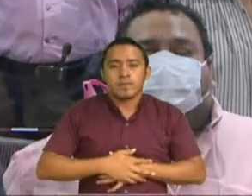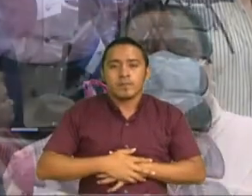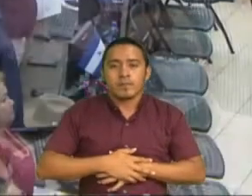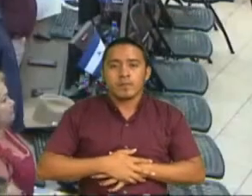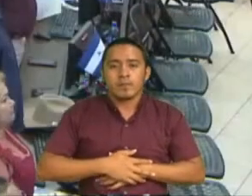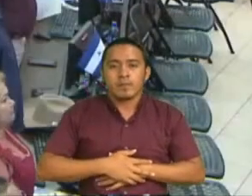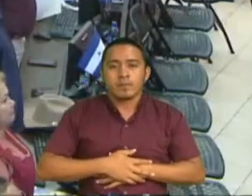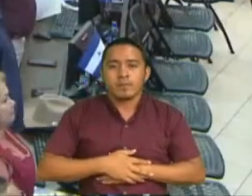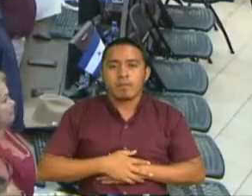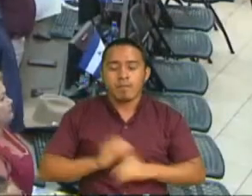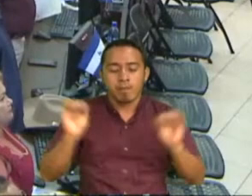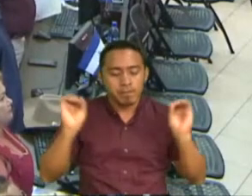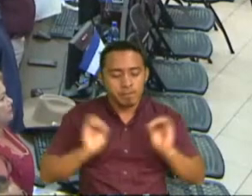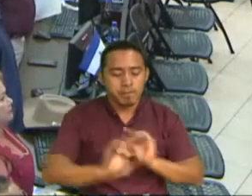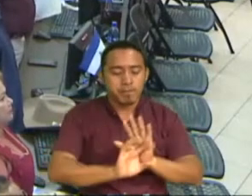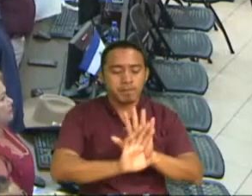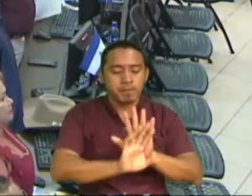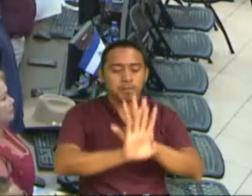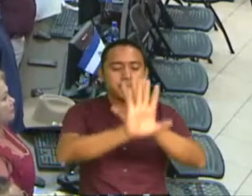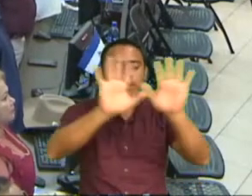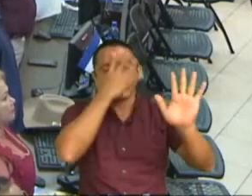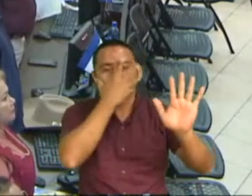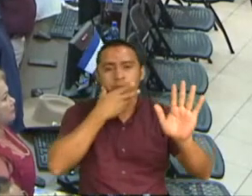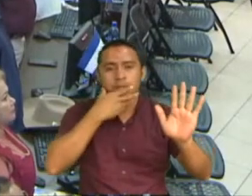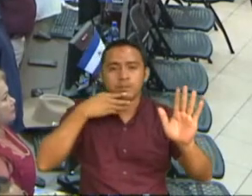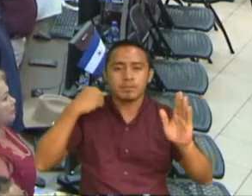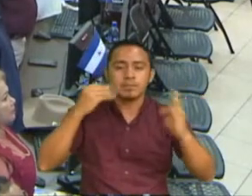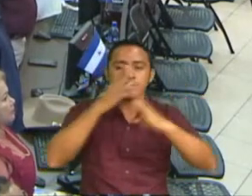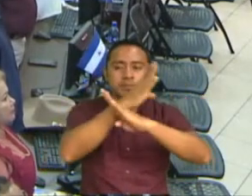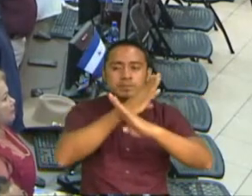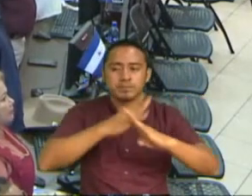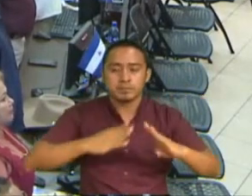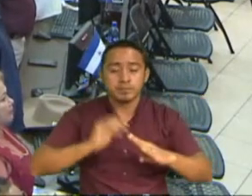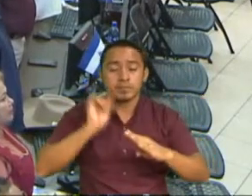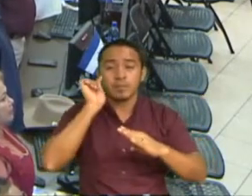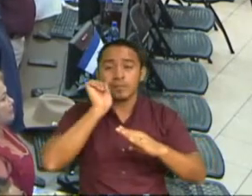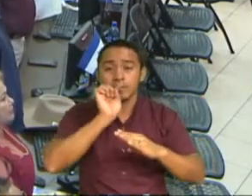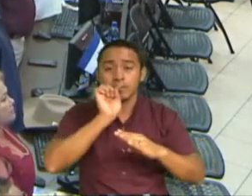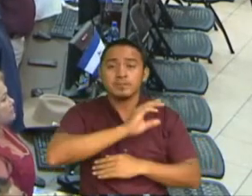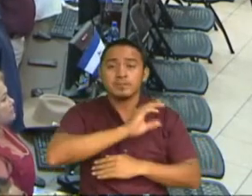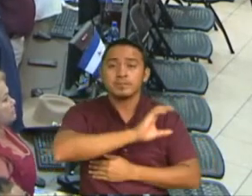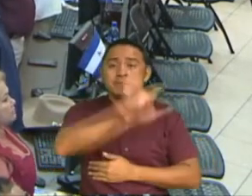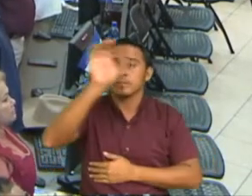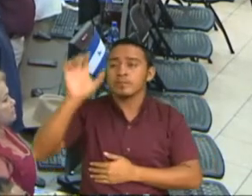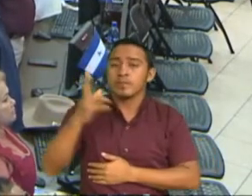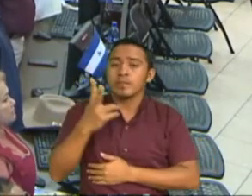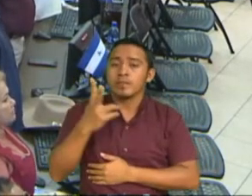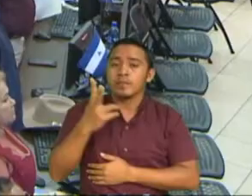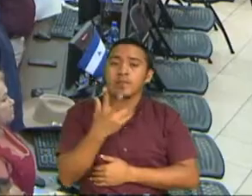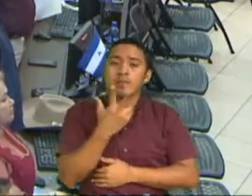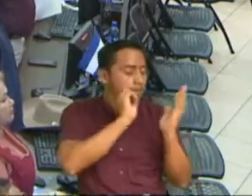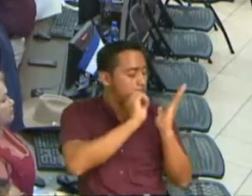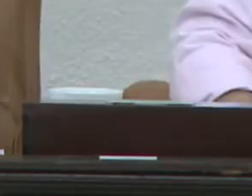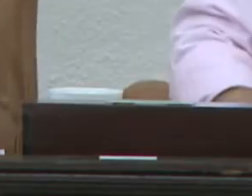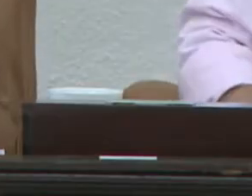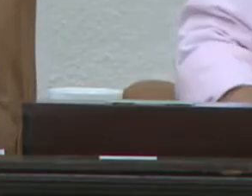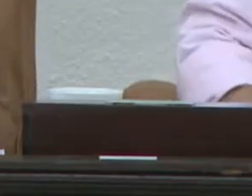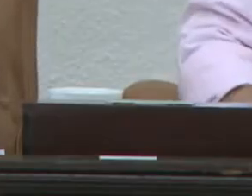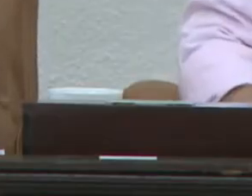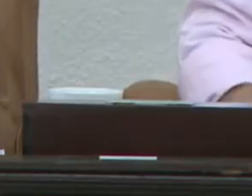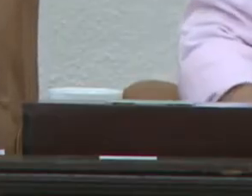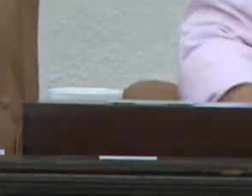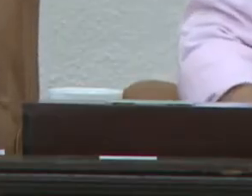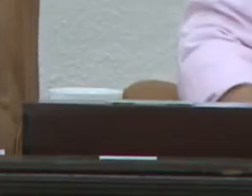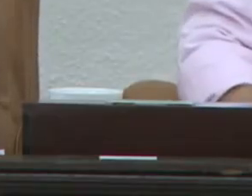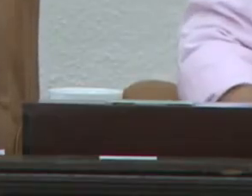carácter constitucional encargada de revisar y dictaminar los respectivos cambios en el poder electoral y la normativa. La iniciativa, que es promovida